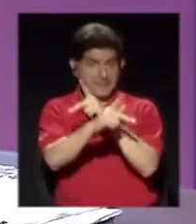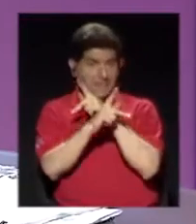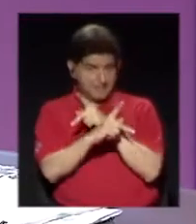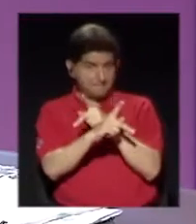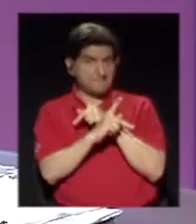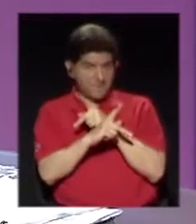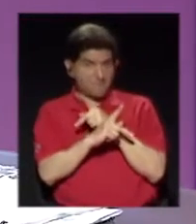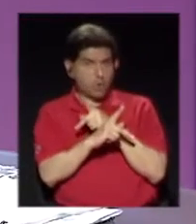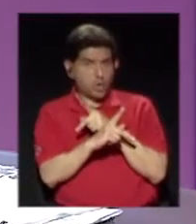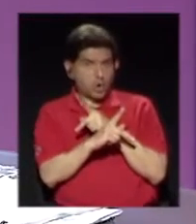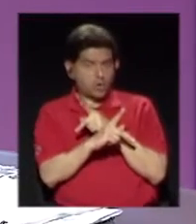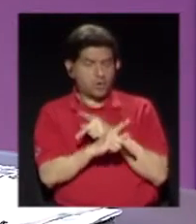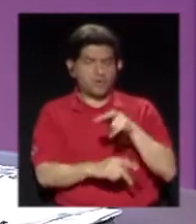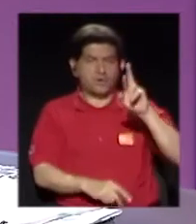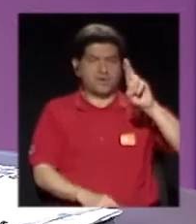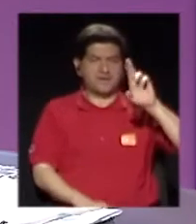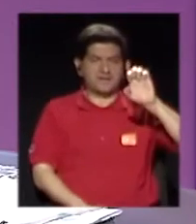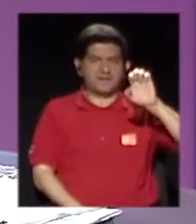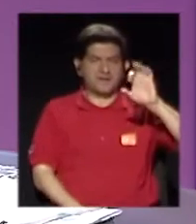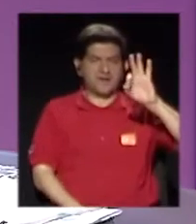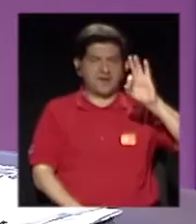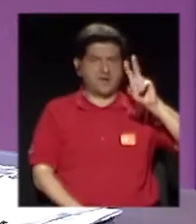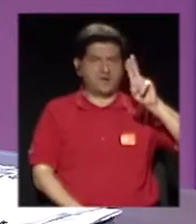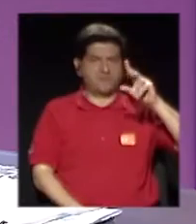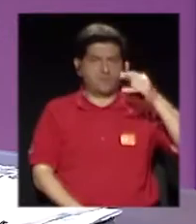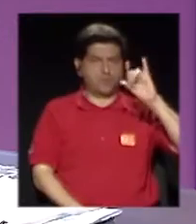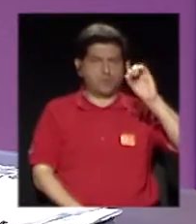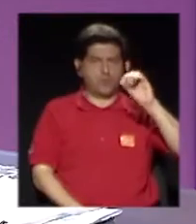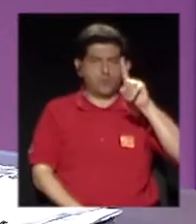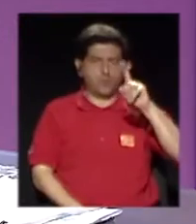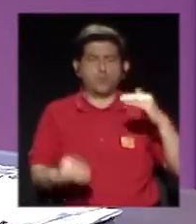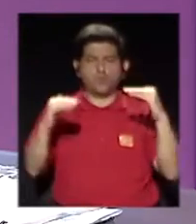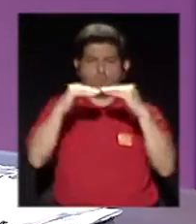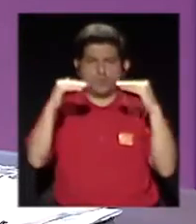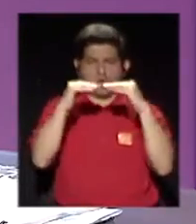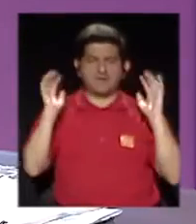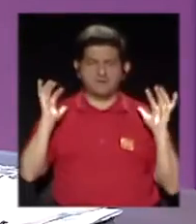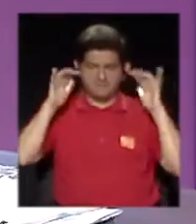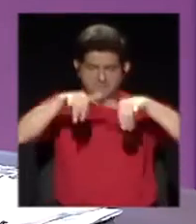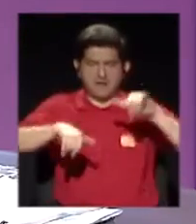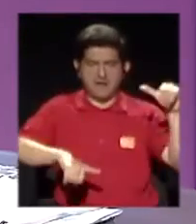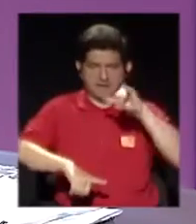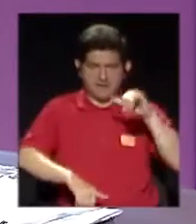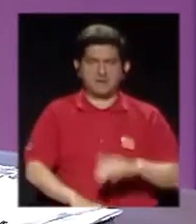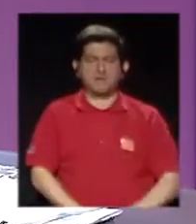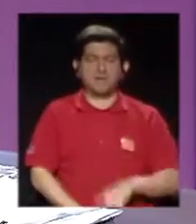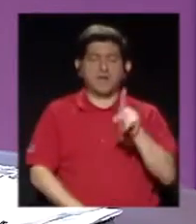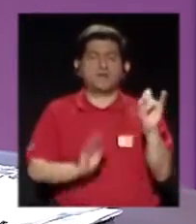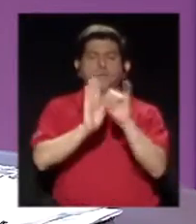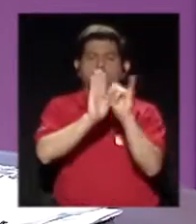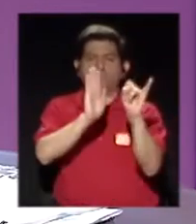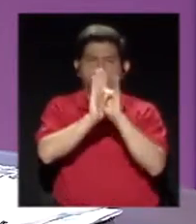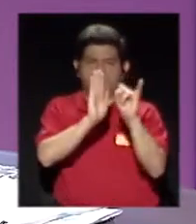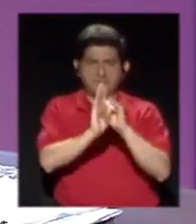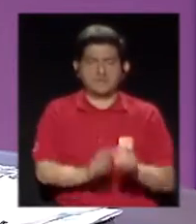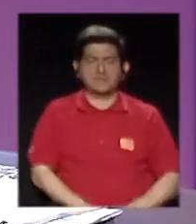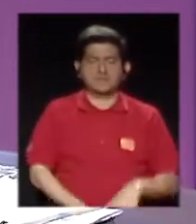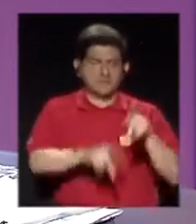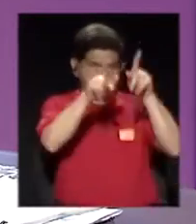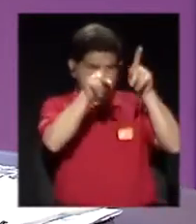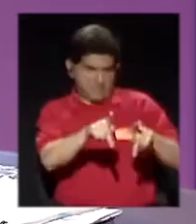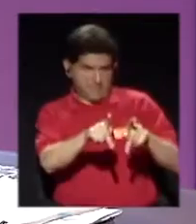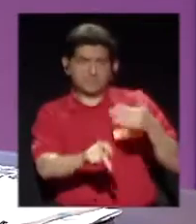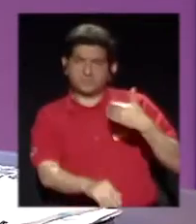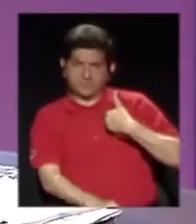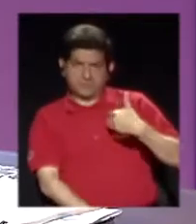refugiado es un estatus migratorio y es considerado además como una identidad de unos objetos de